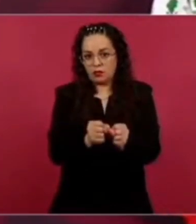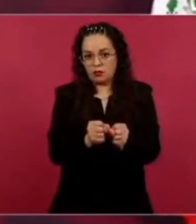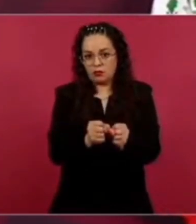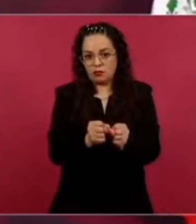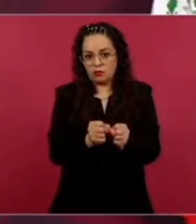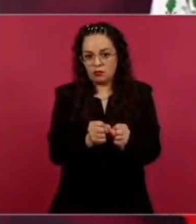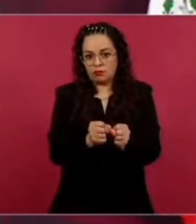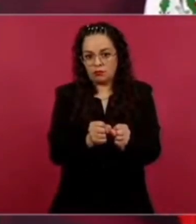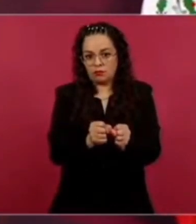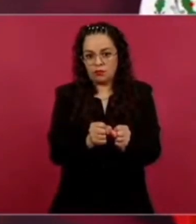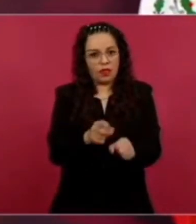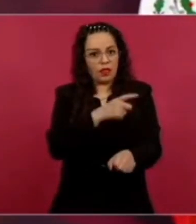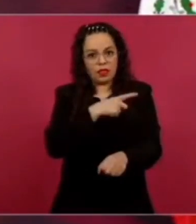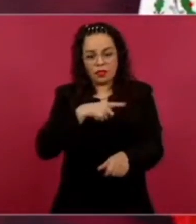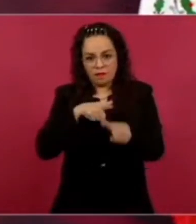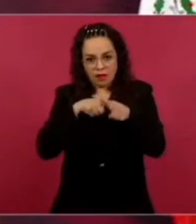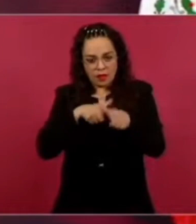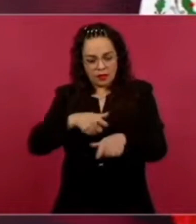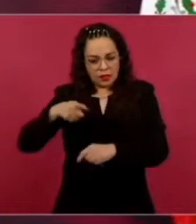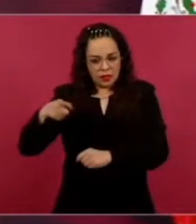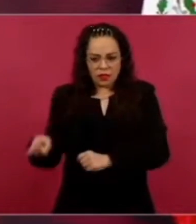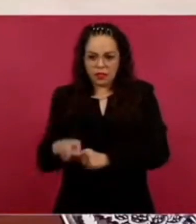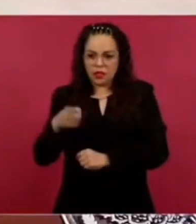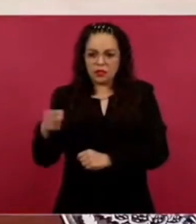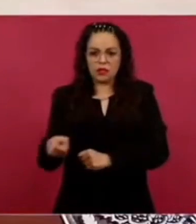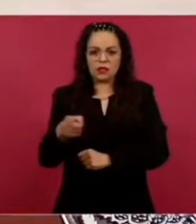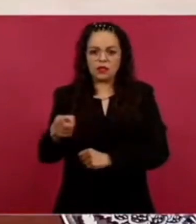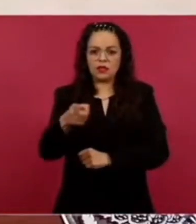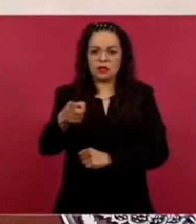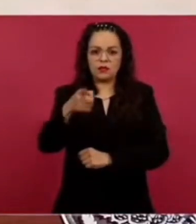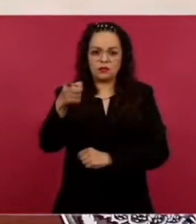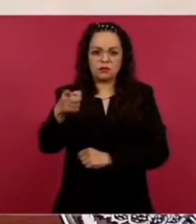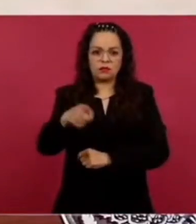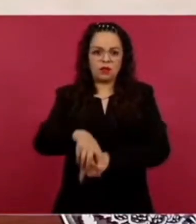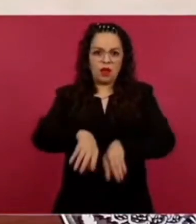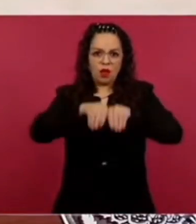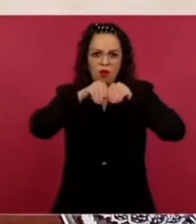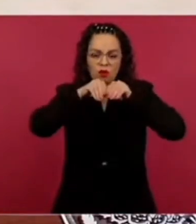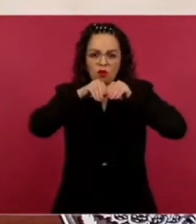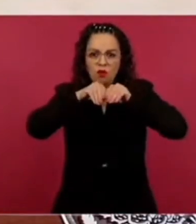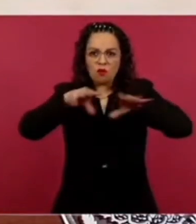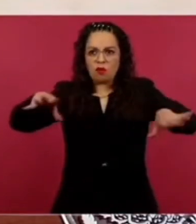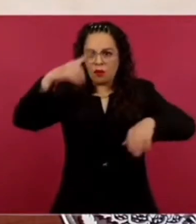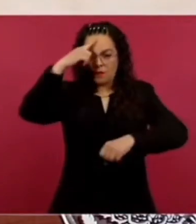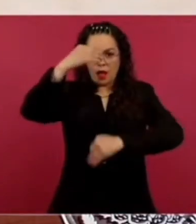autor, va a ser para dominio público.